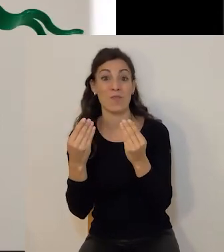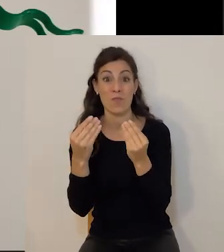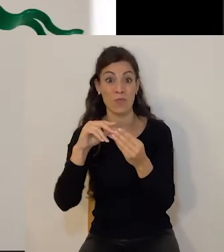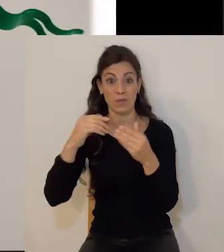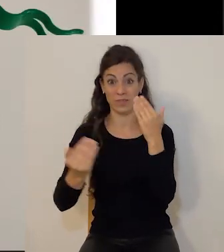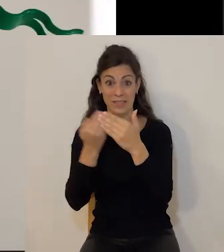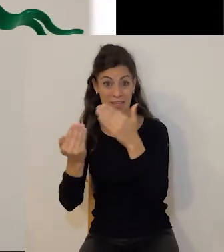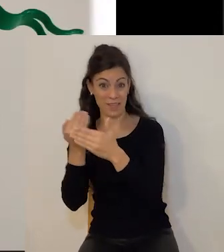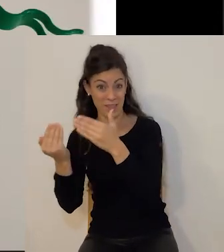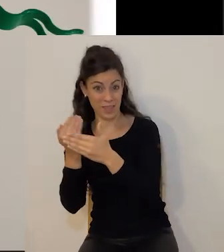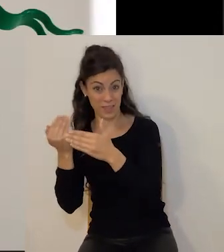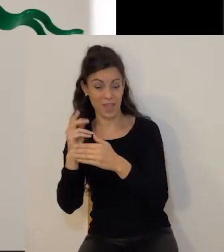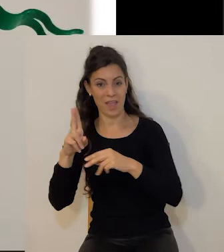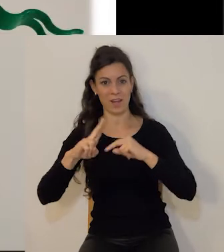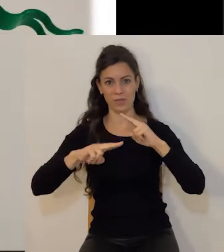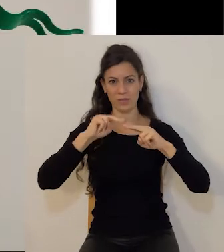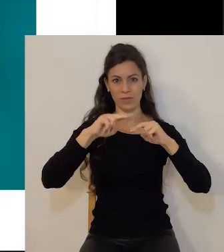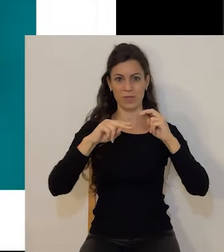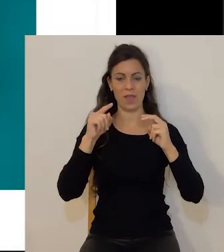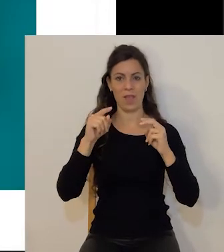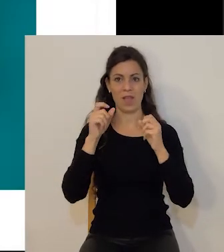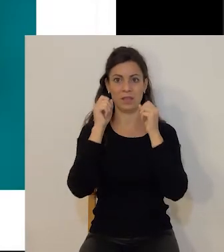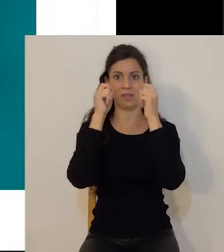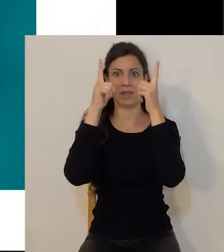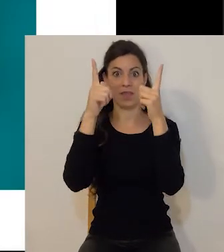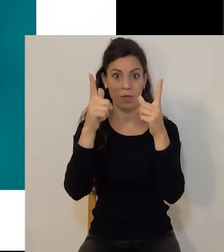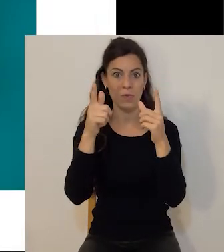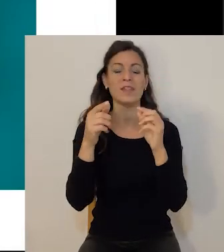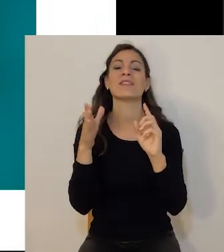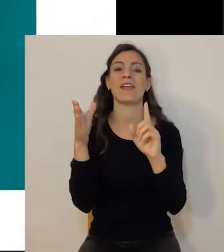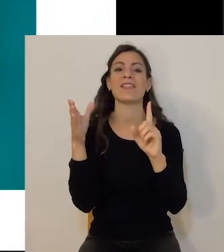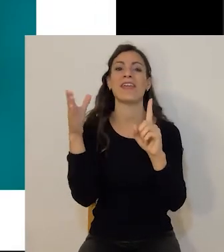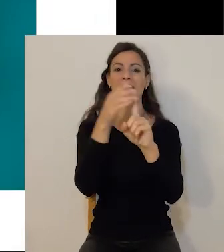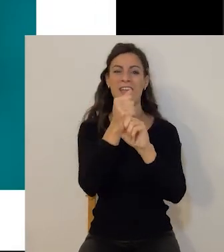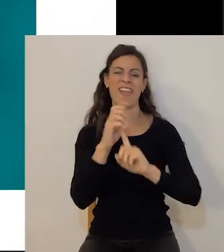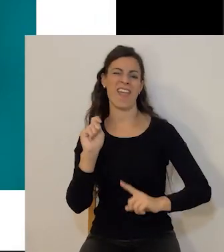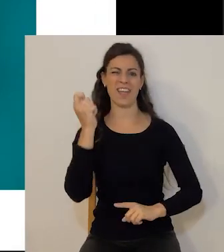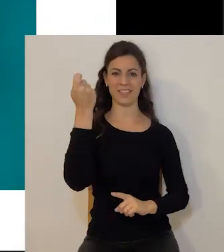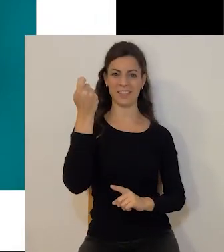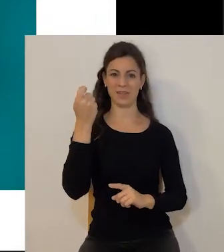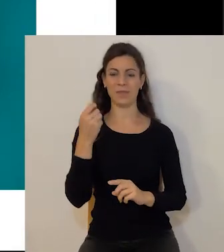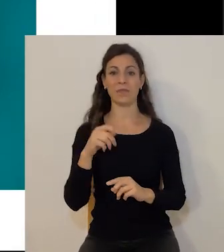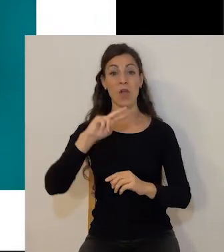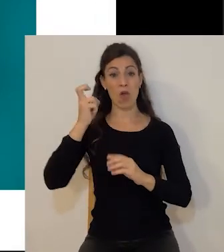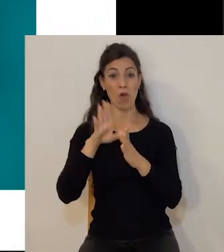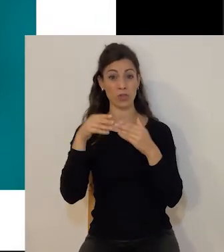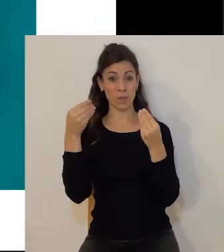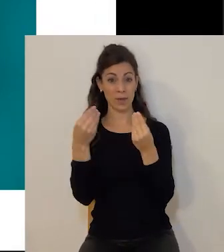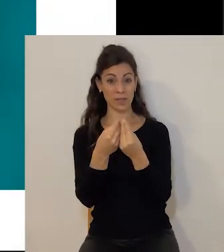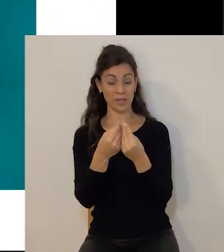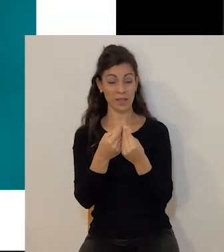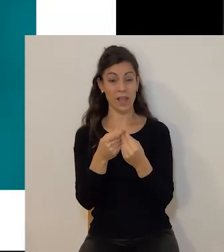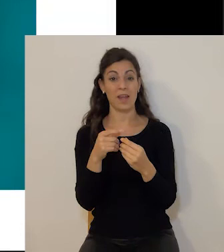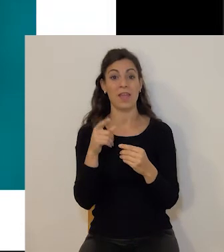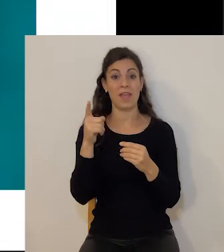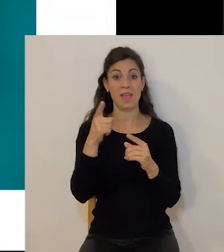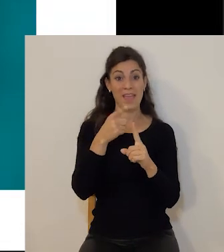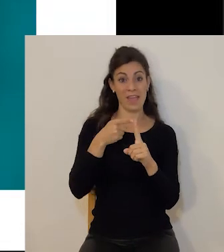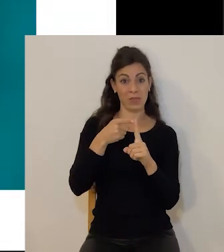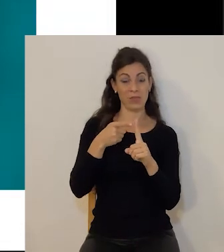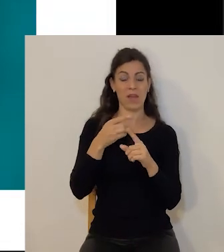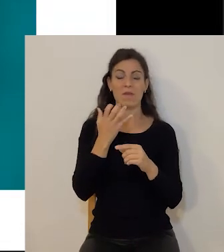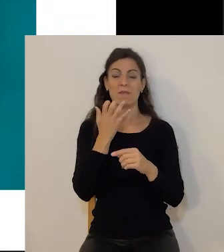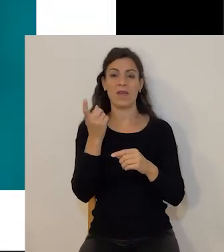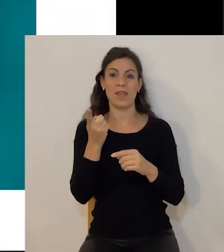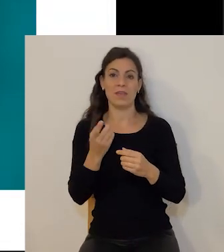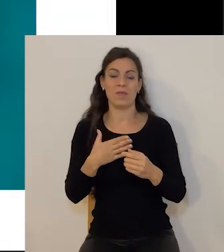va construyendo para que pueda visualizar el logro, ¿no? Utilizar otros materiales para que expresen quién eres